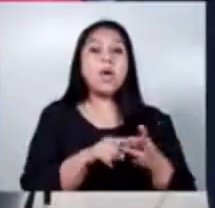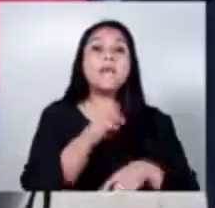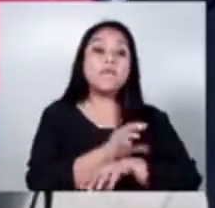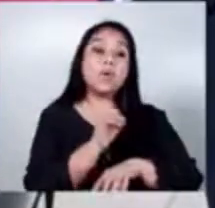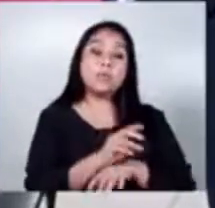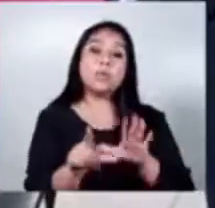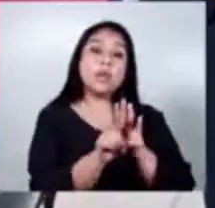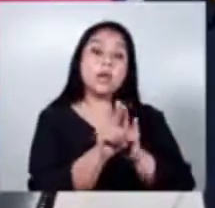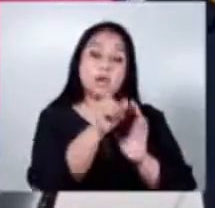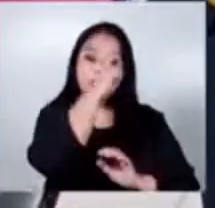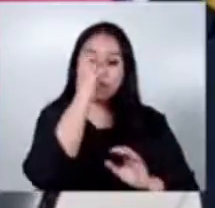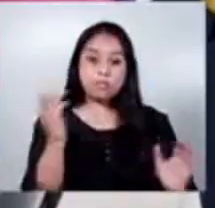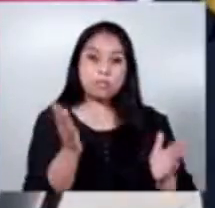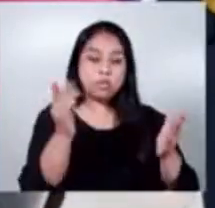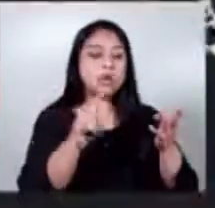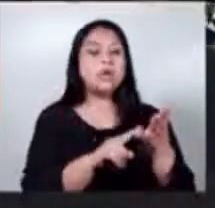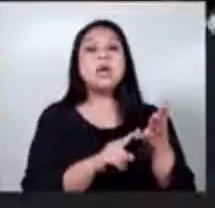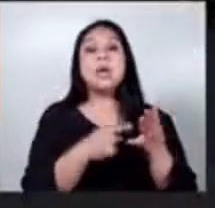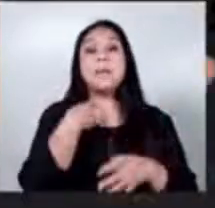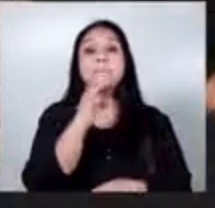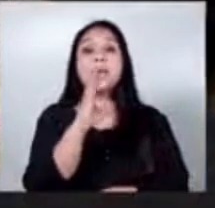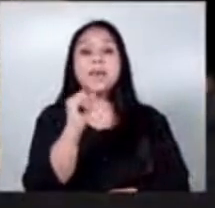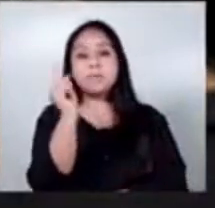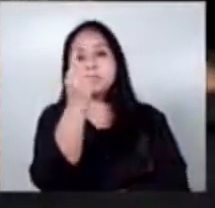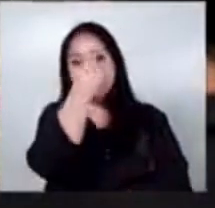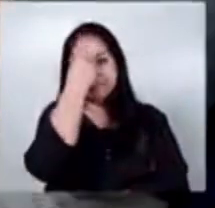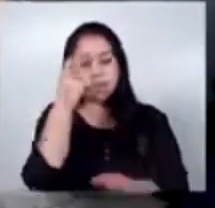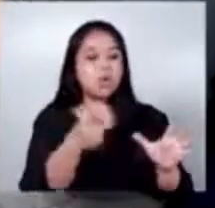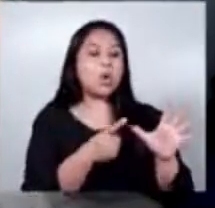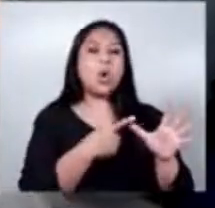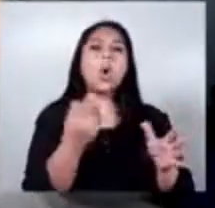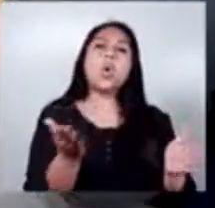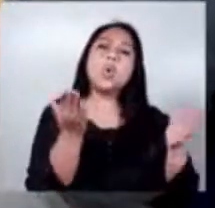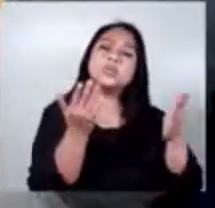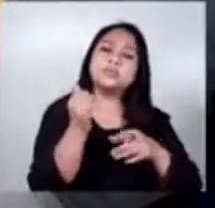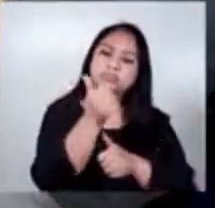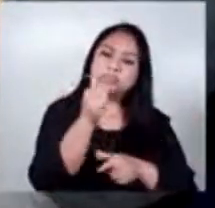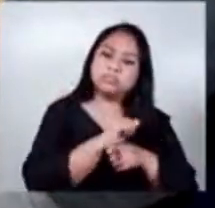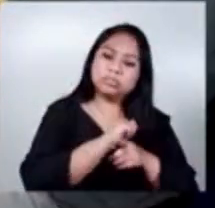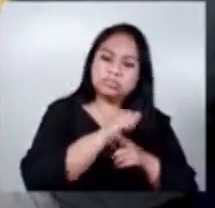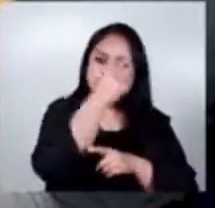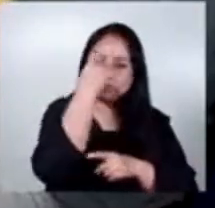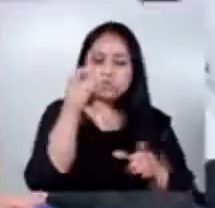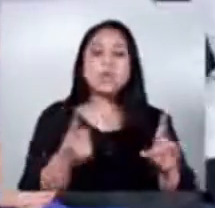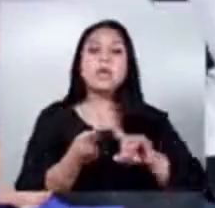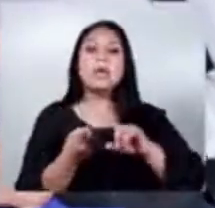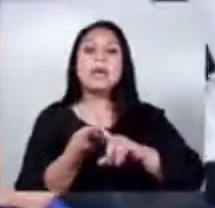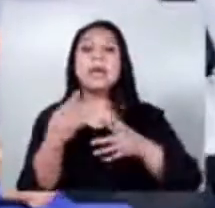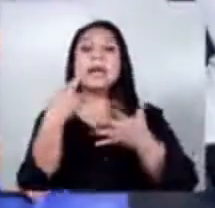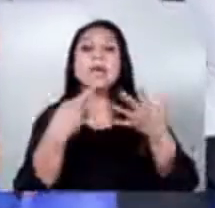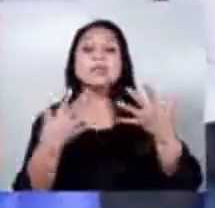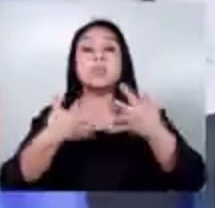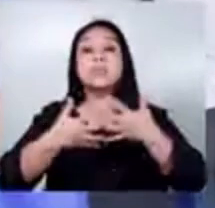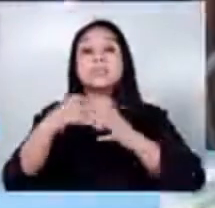Trabajo, el Fomento a la Legalidad Laboral, Beca Mi Primer Empleo, Constancia de Buenas Prácticas Laborales, Registro